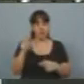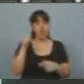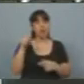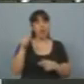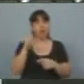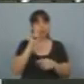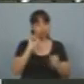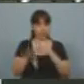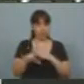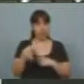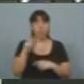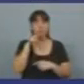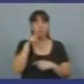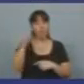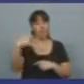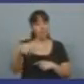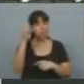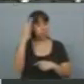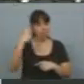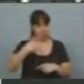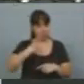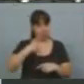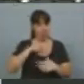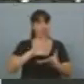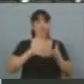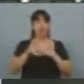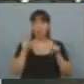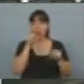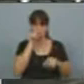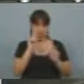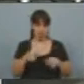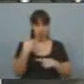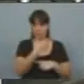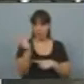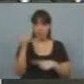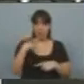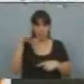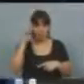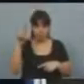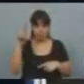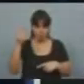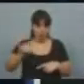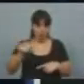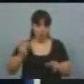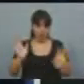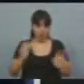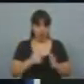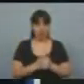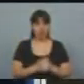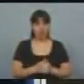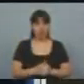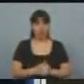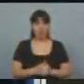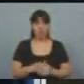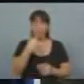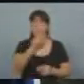pero que existe, me pida perdón a mí públicamente. Le voy a meter. Pues yo no falté respeto a nadie. Nunca lo hice y nunca lo voy a hacer. Estoy muy caliente. Bueno, estoy muy caliente.